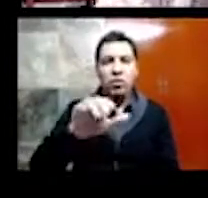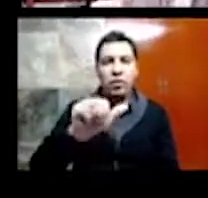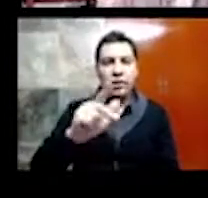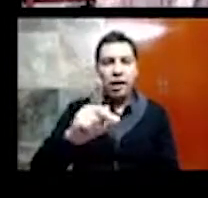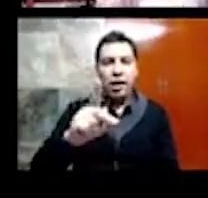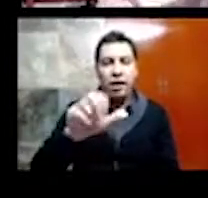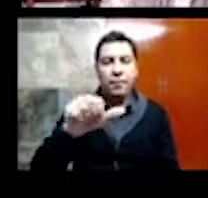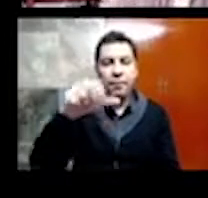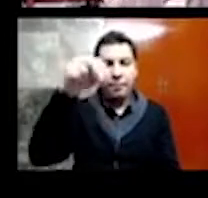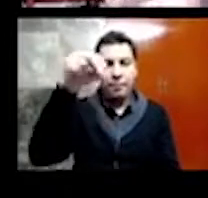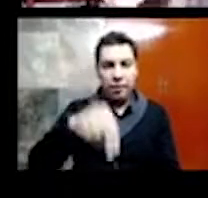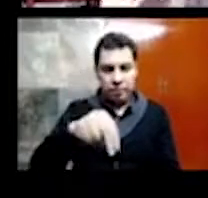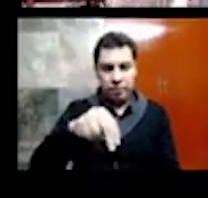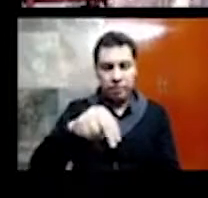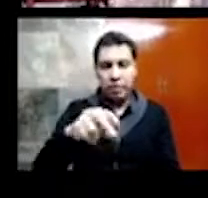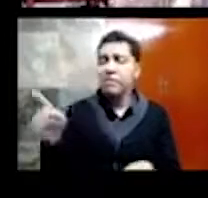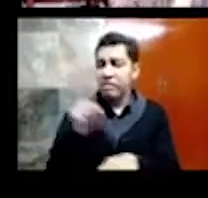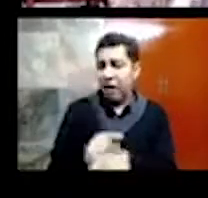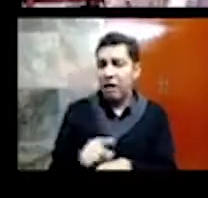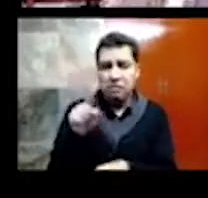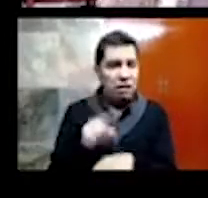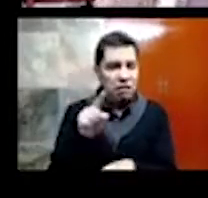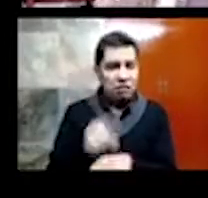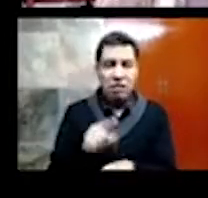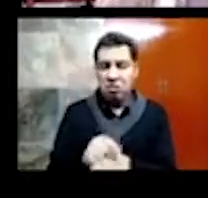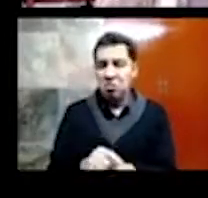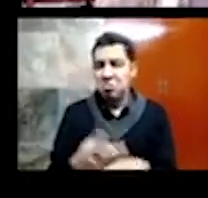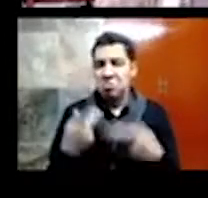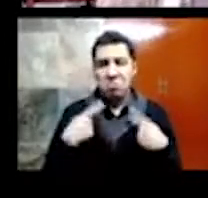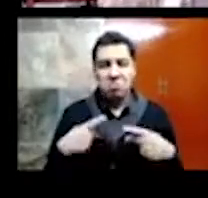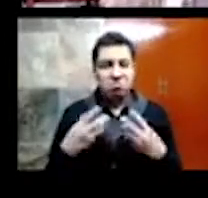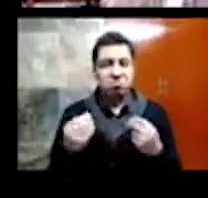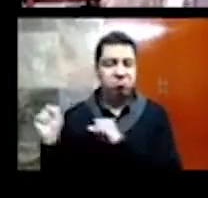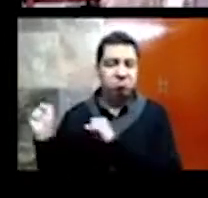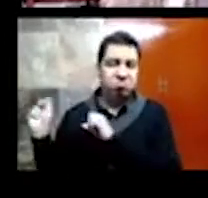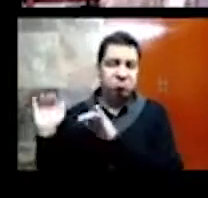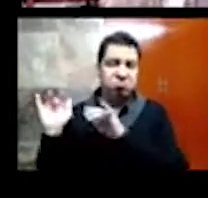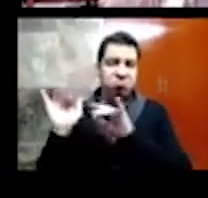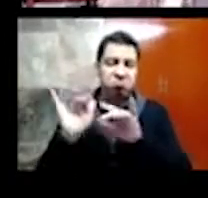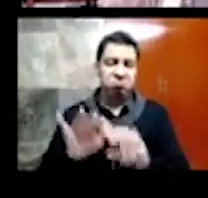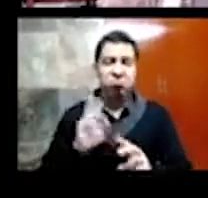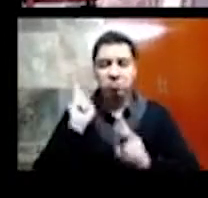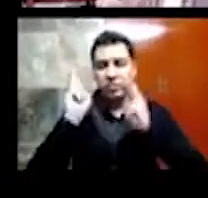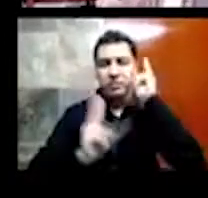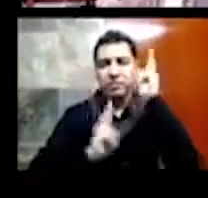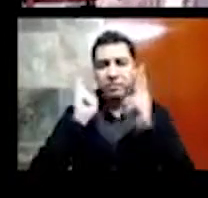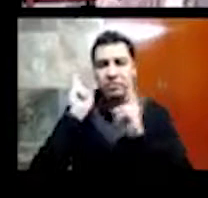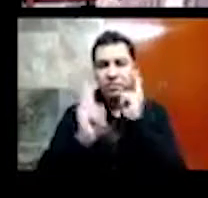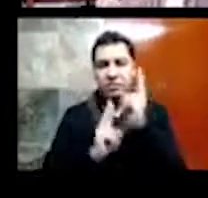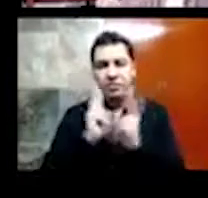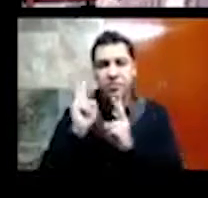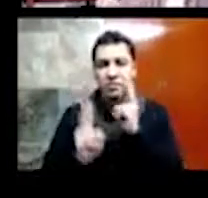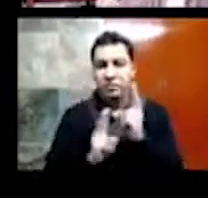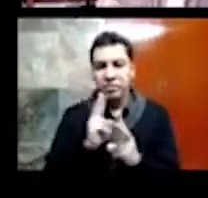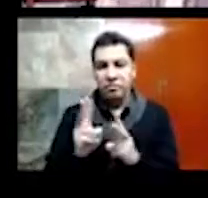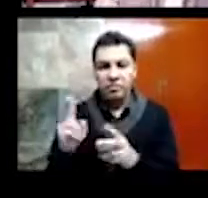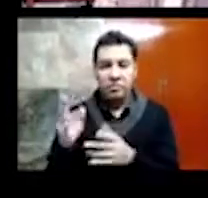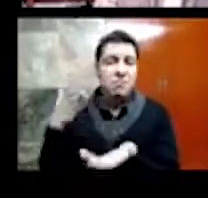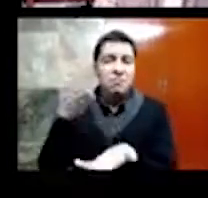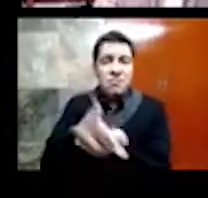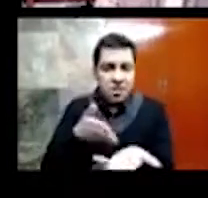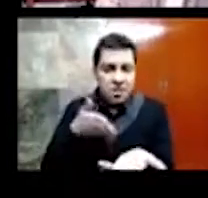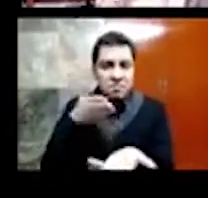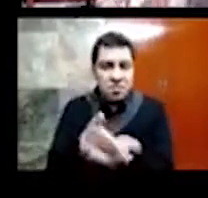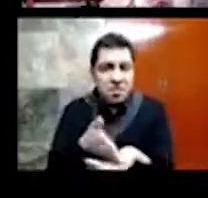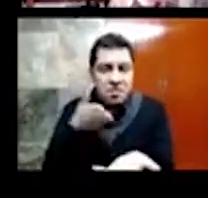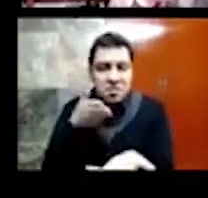Diariamente lo ven cientos o miles de personas, y es la pirámide vista por más millones de personas en todo el